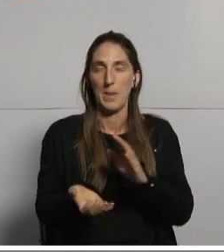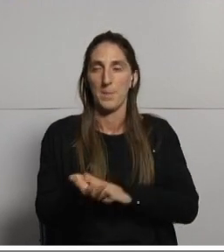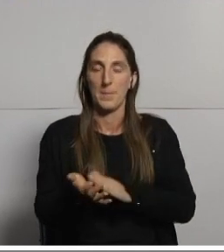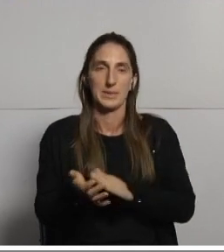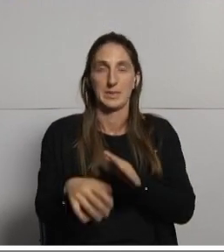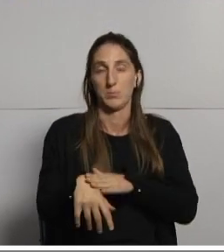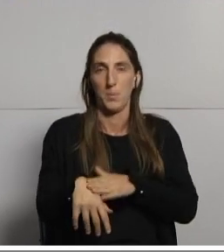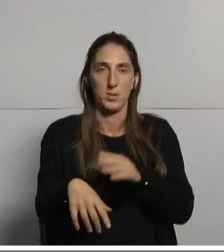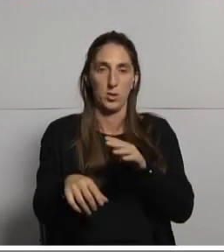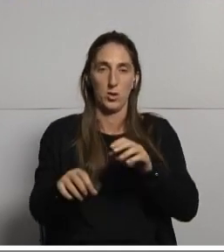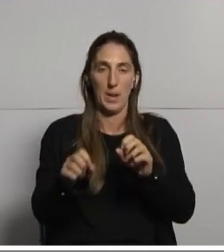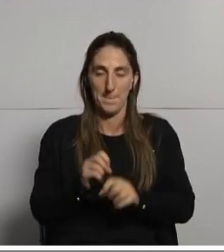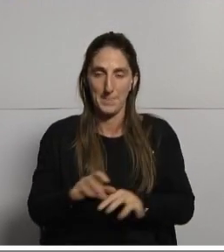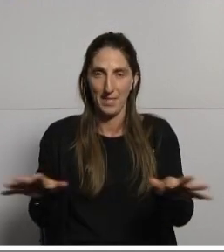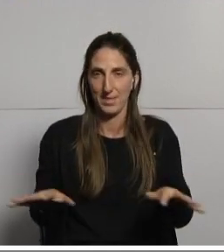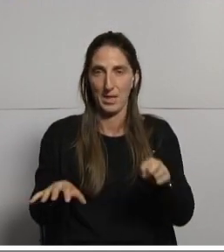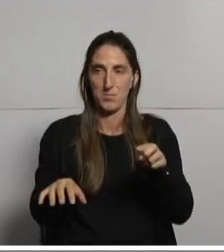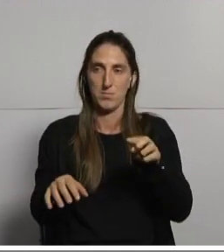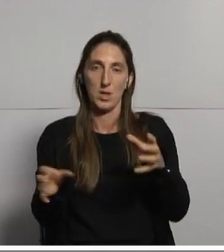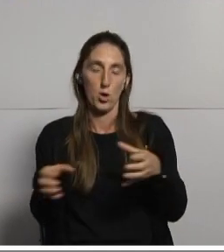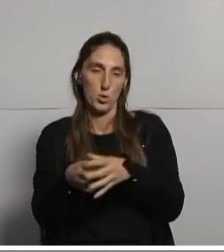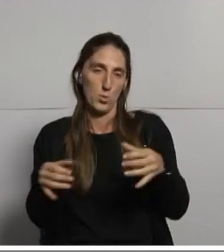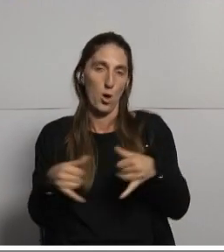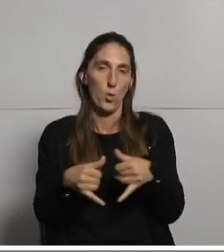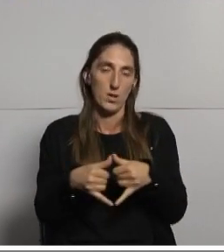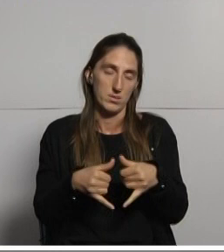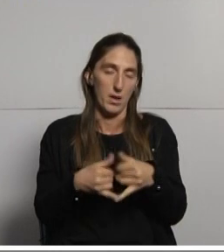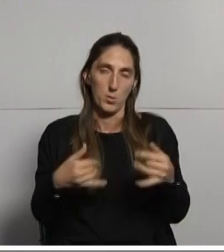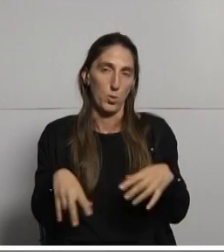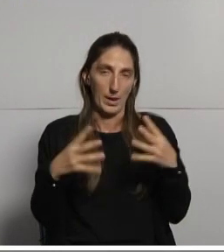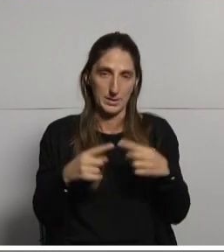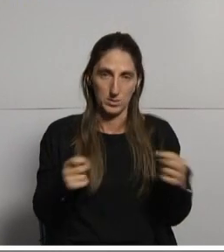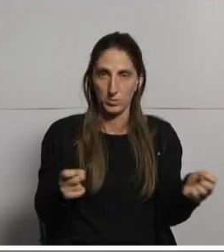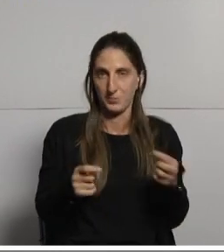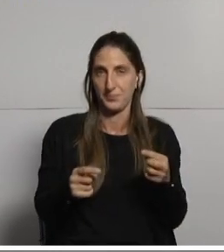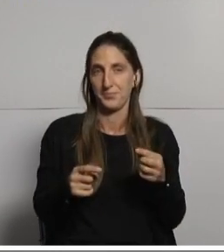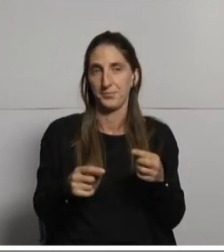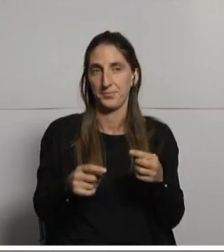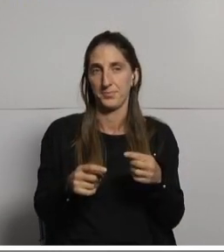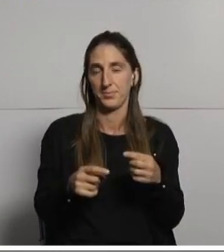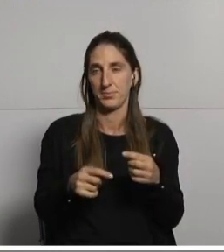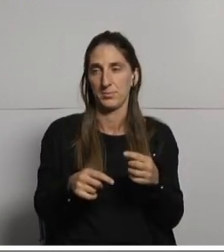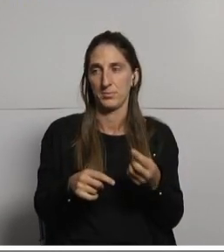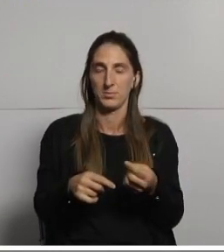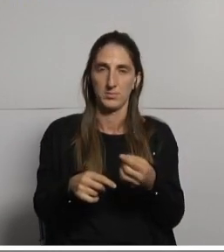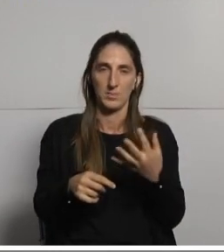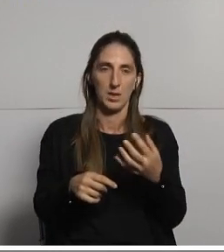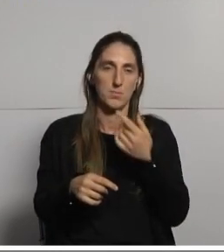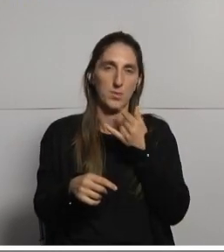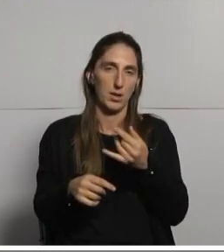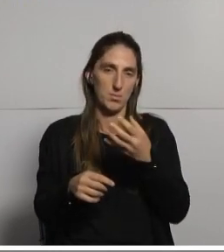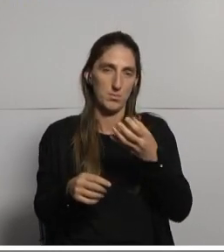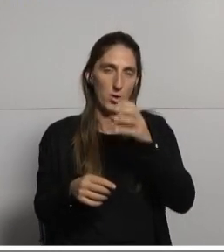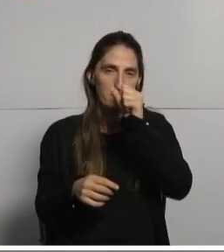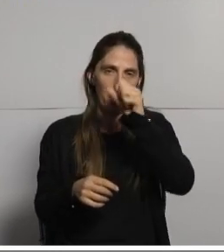comparten muchas cosas, ya sea por redes sociales, grupos de WhatsApp o lo que sea, que bueno, si te frotás una naranja en la